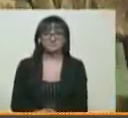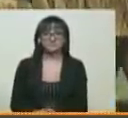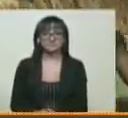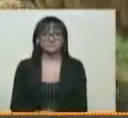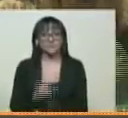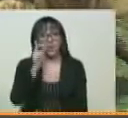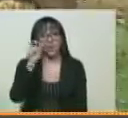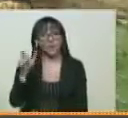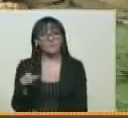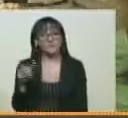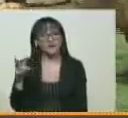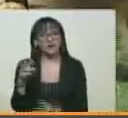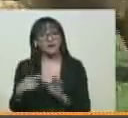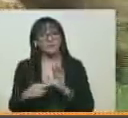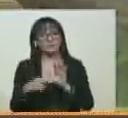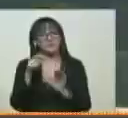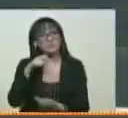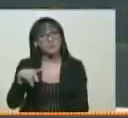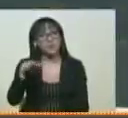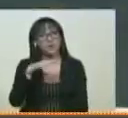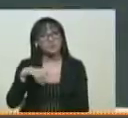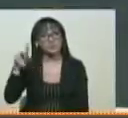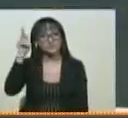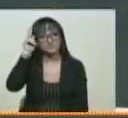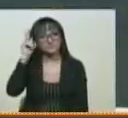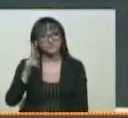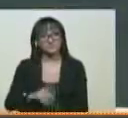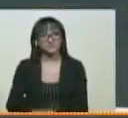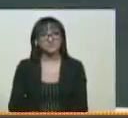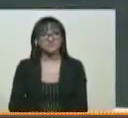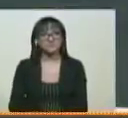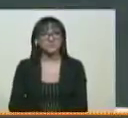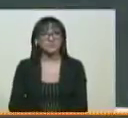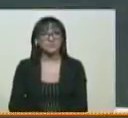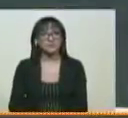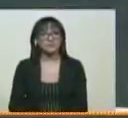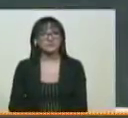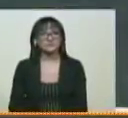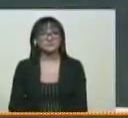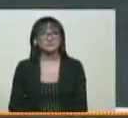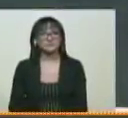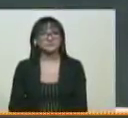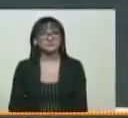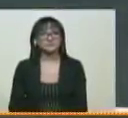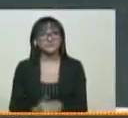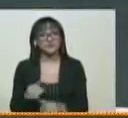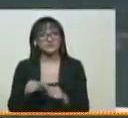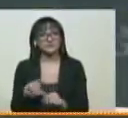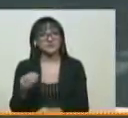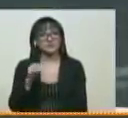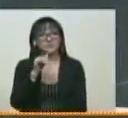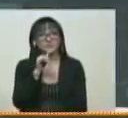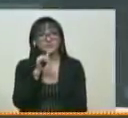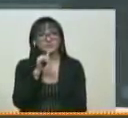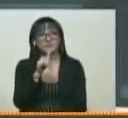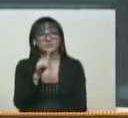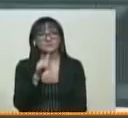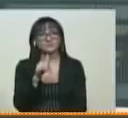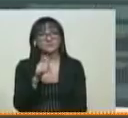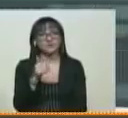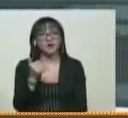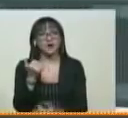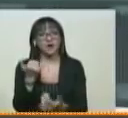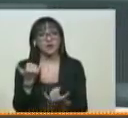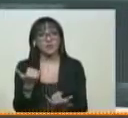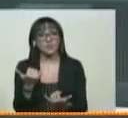Roberto Jiménez, quien es representante del pueblo originario Wotuja. Bien, a esta hora, por supuesto, seguimos con más de la información. Nos vamos al lugar donde